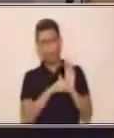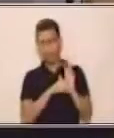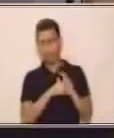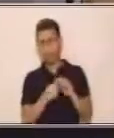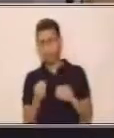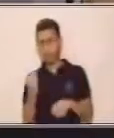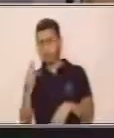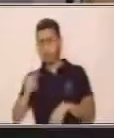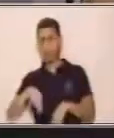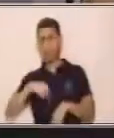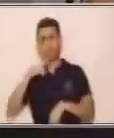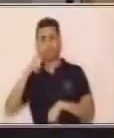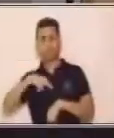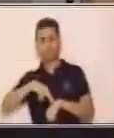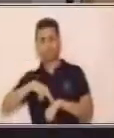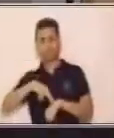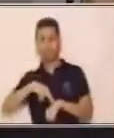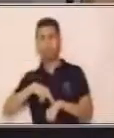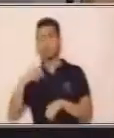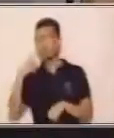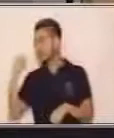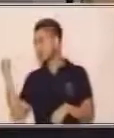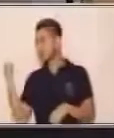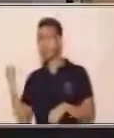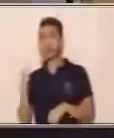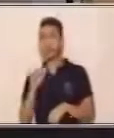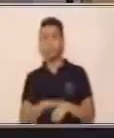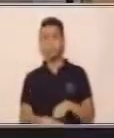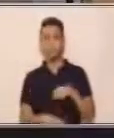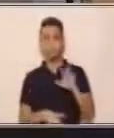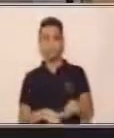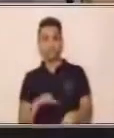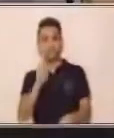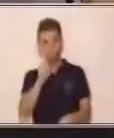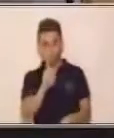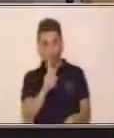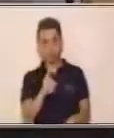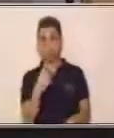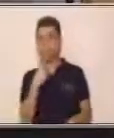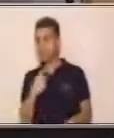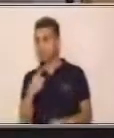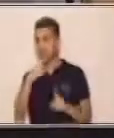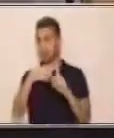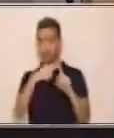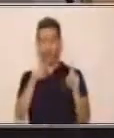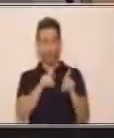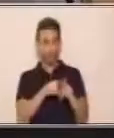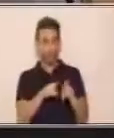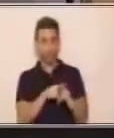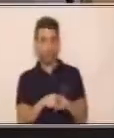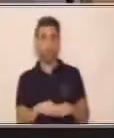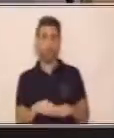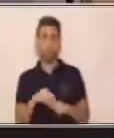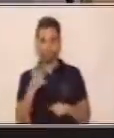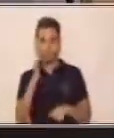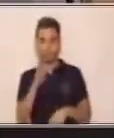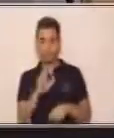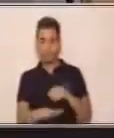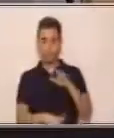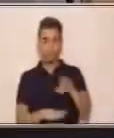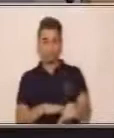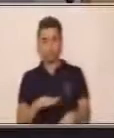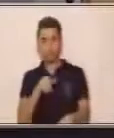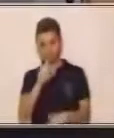naturales. Así que vamos al paso 1. Como ya lo vimos en la suma, son parecidos los pasos, y si tú quieres lo anotas